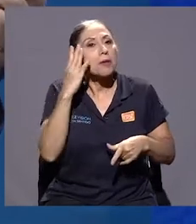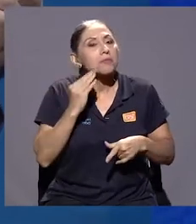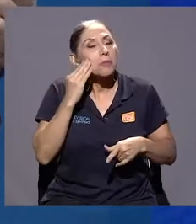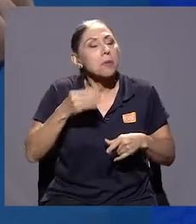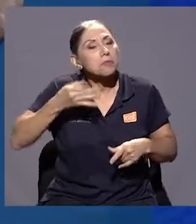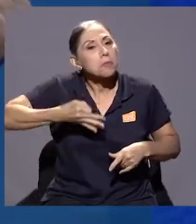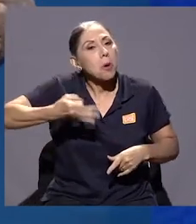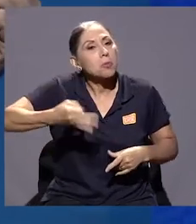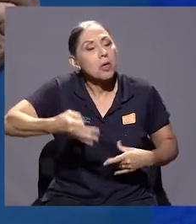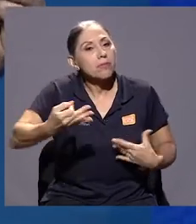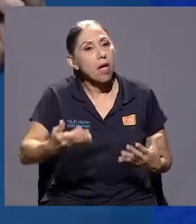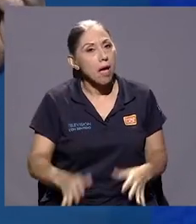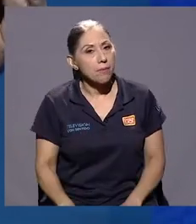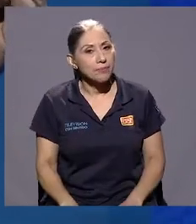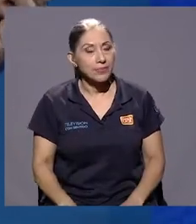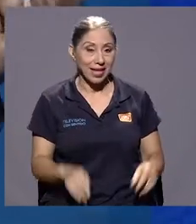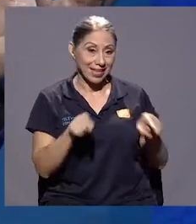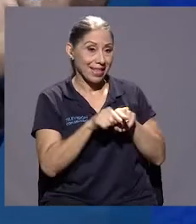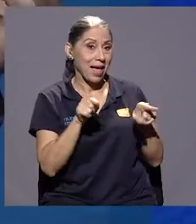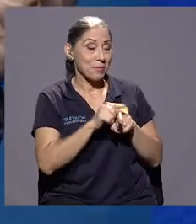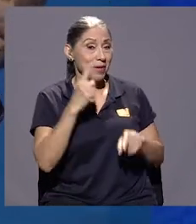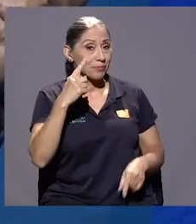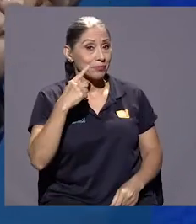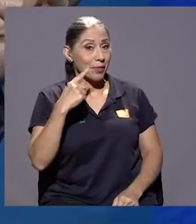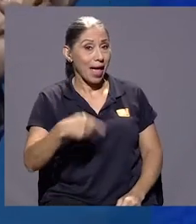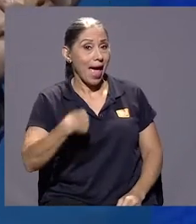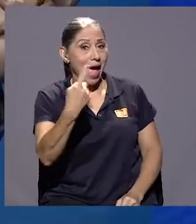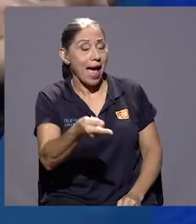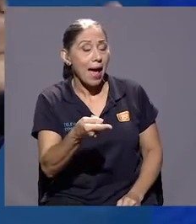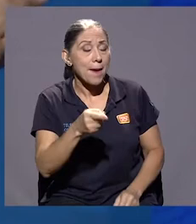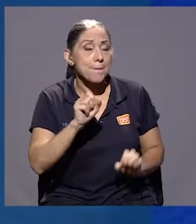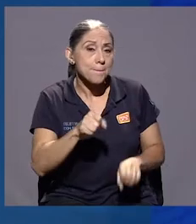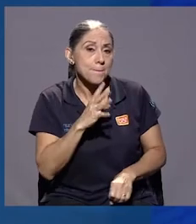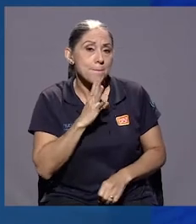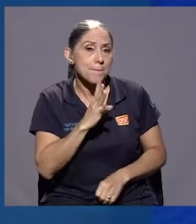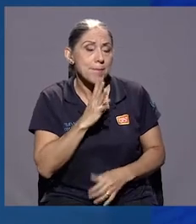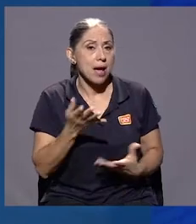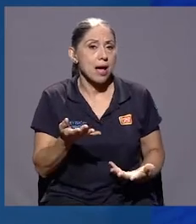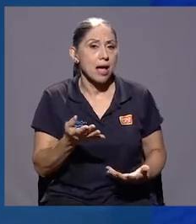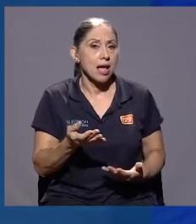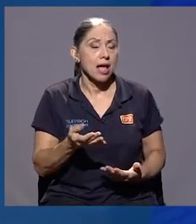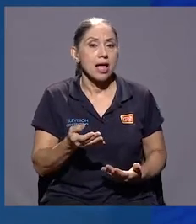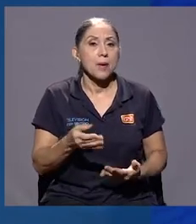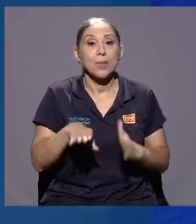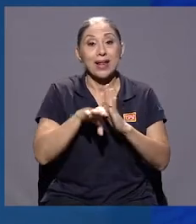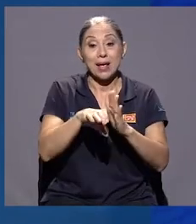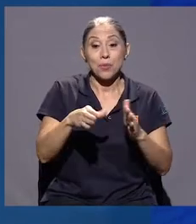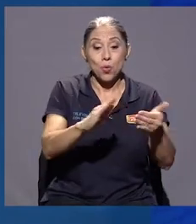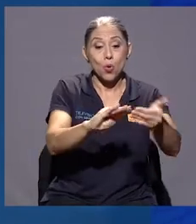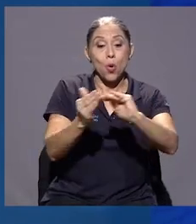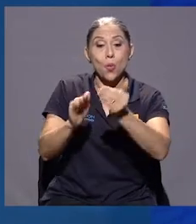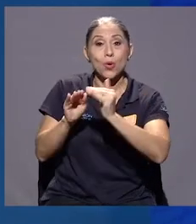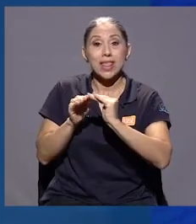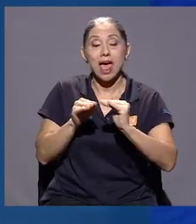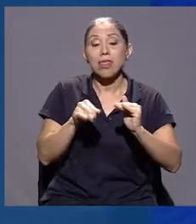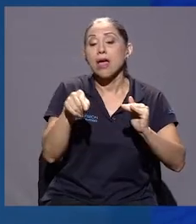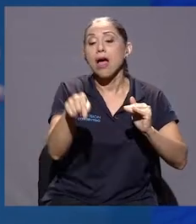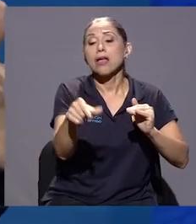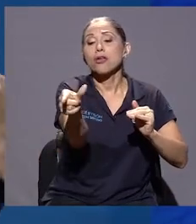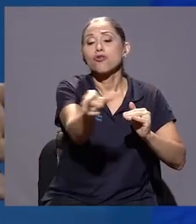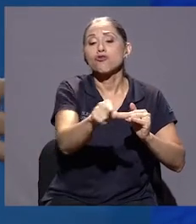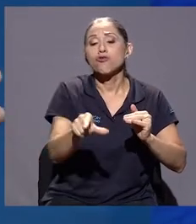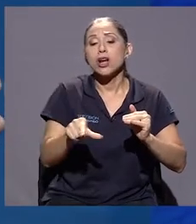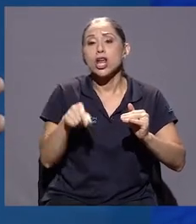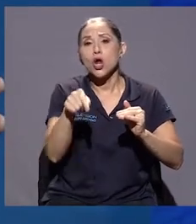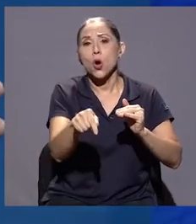bloque es también de que el río que pasa por una comunidad pues no existe solo en ese